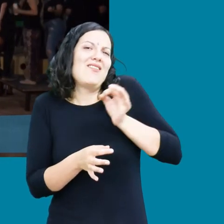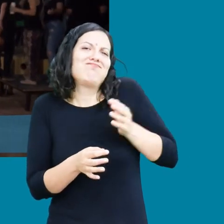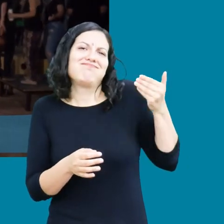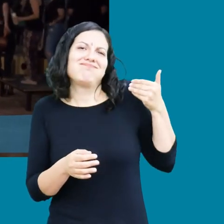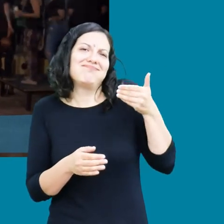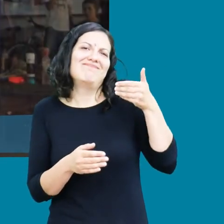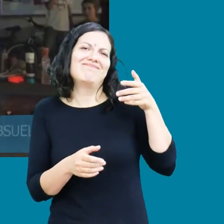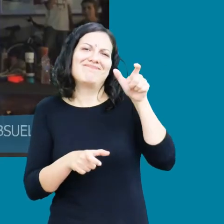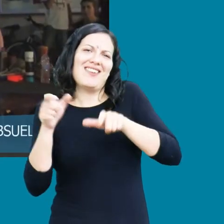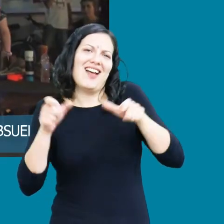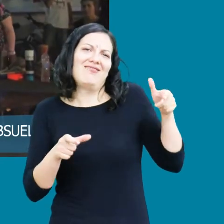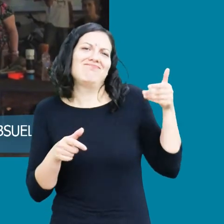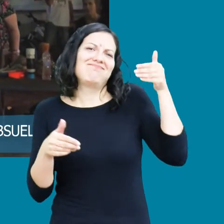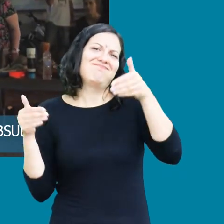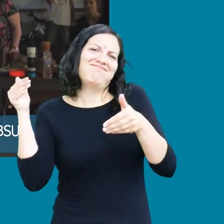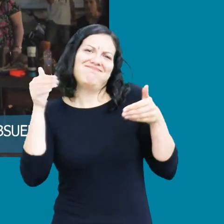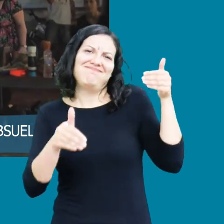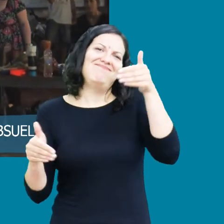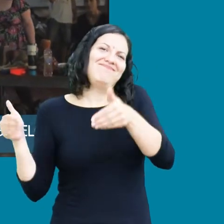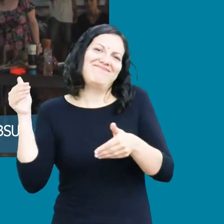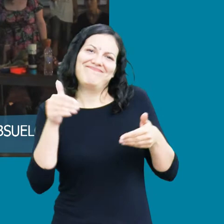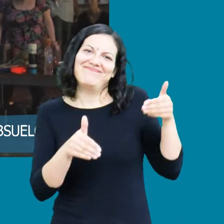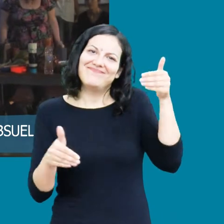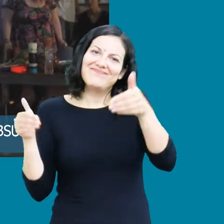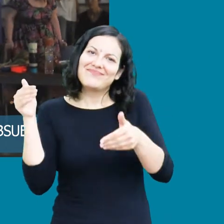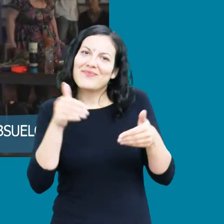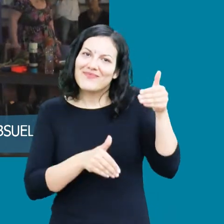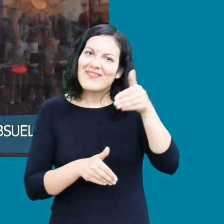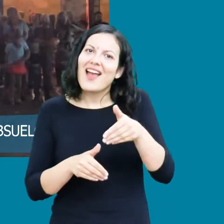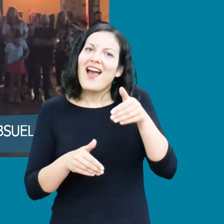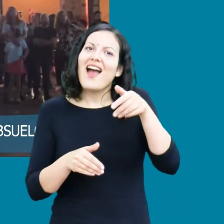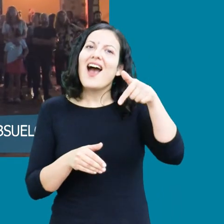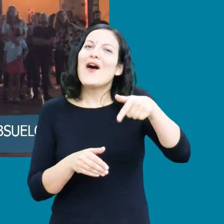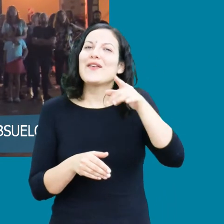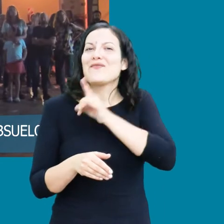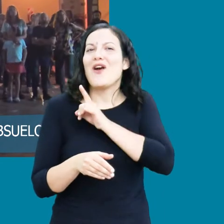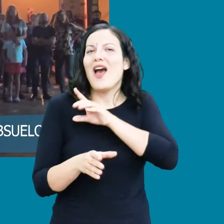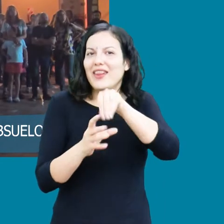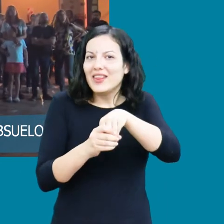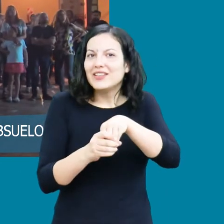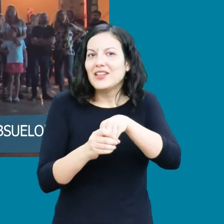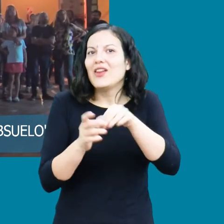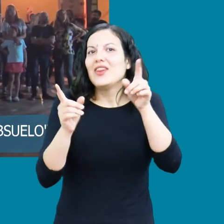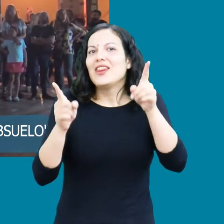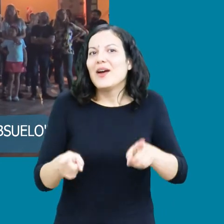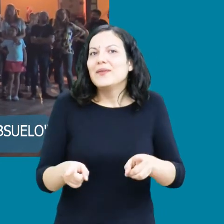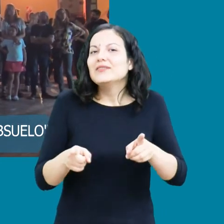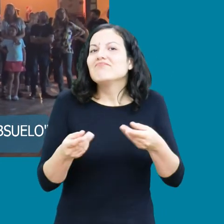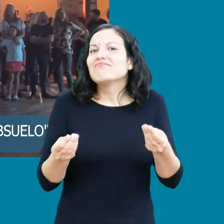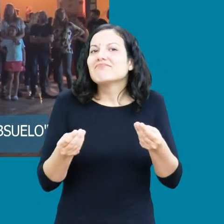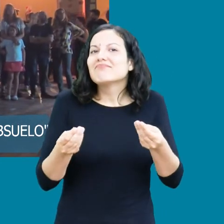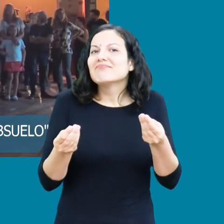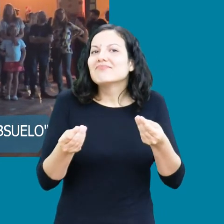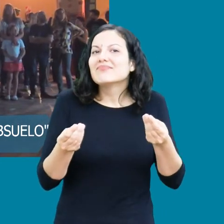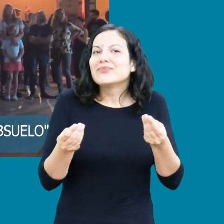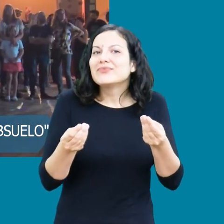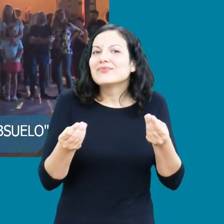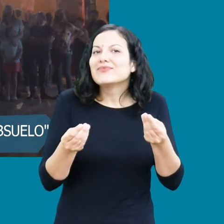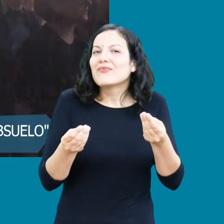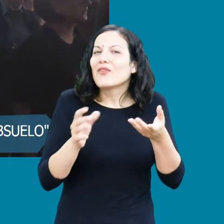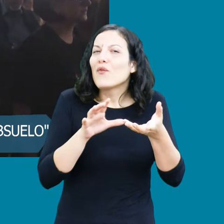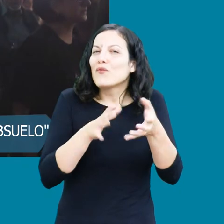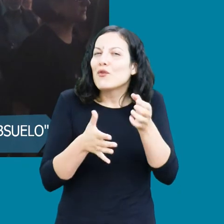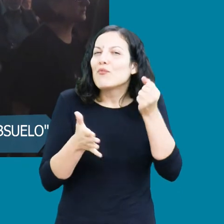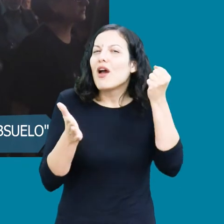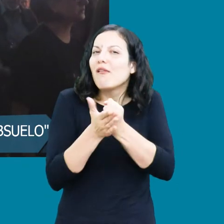han atravesado muchísimos de los integrantes de la facultad, sino también porque intenta dejar una